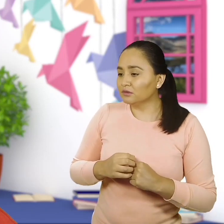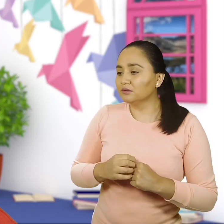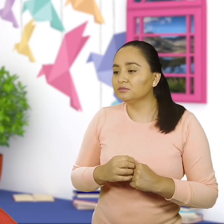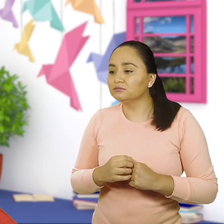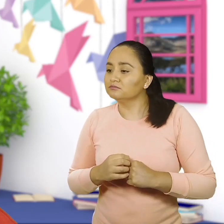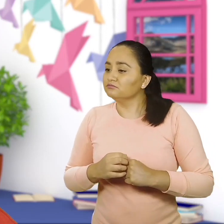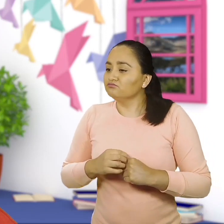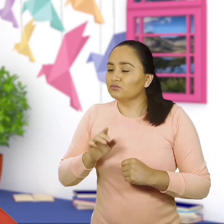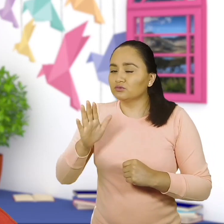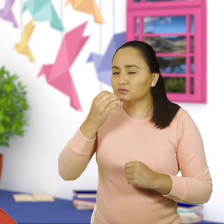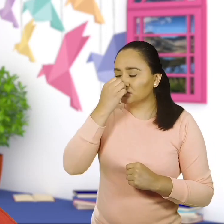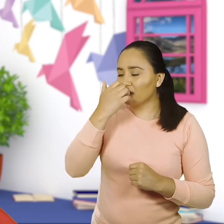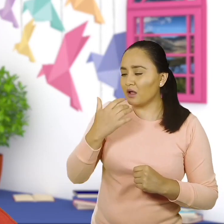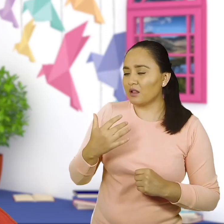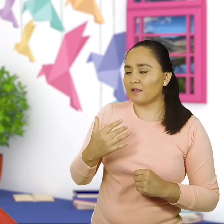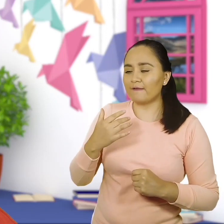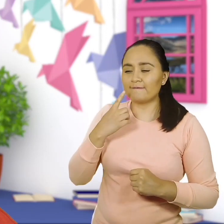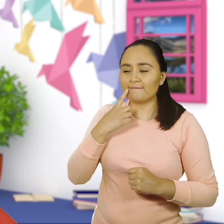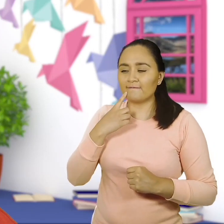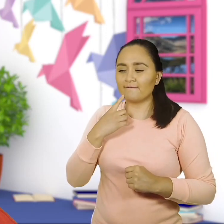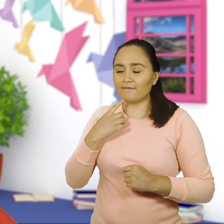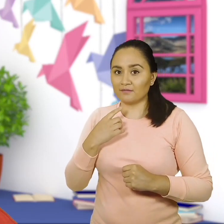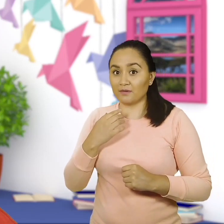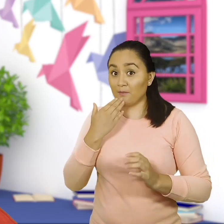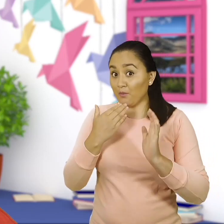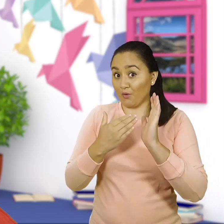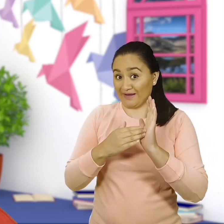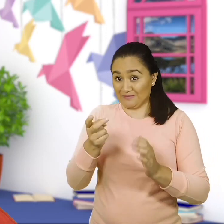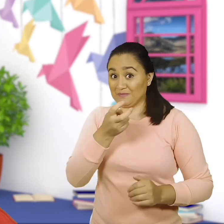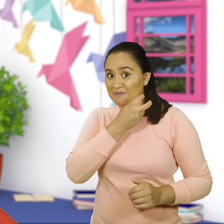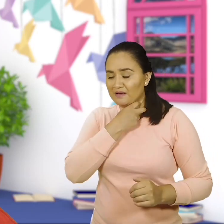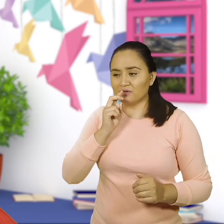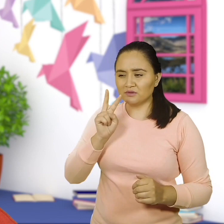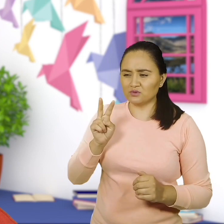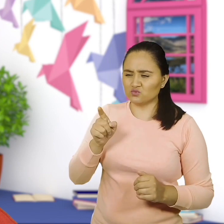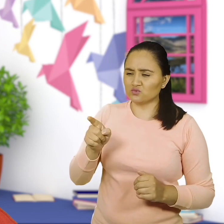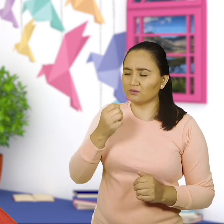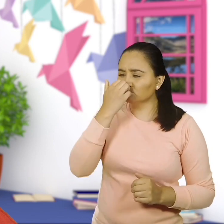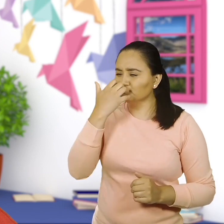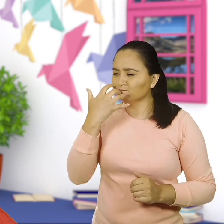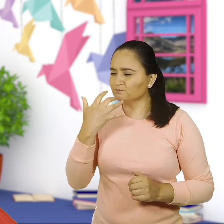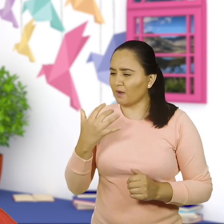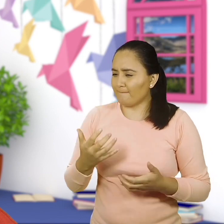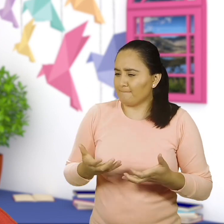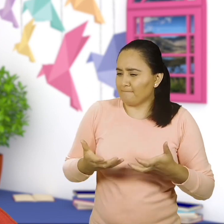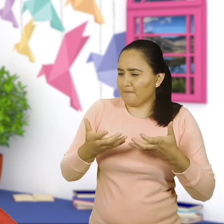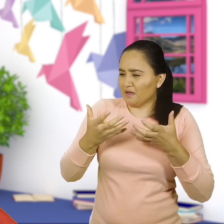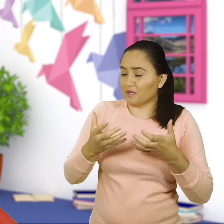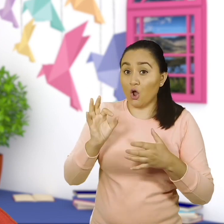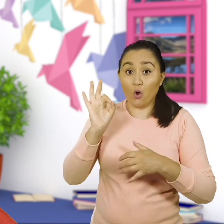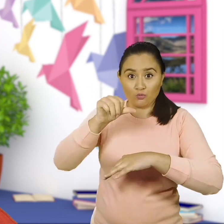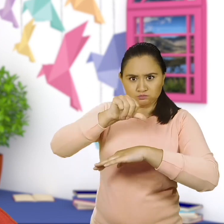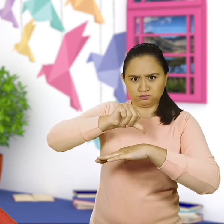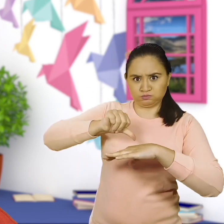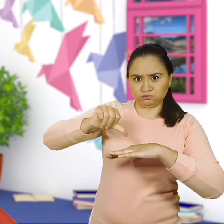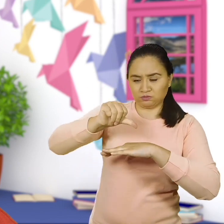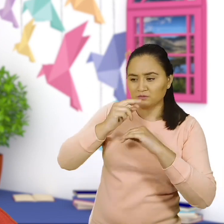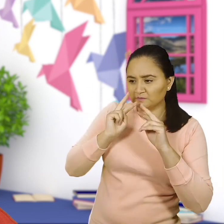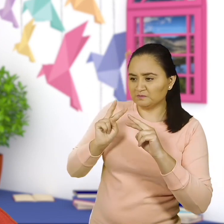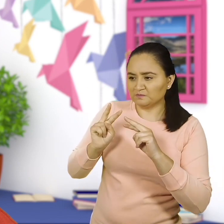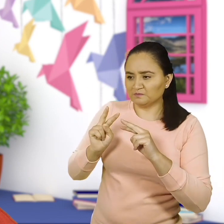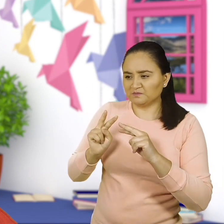Cuando Vladimiro se da cuenta de que el cliente tiene, por ejemplo, sangre demasiado espesa o